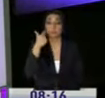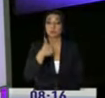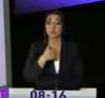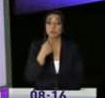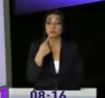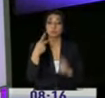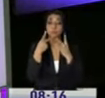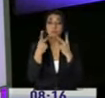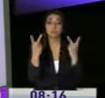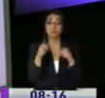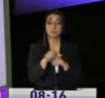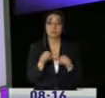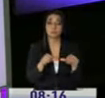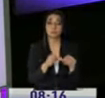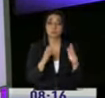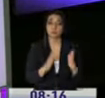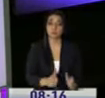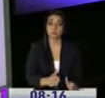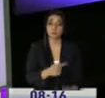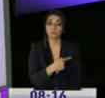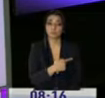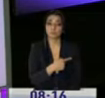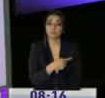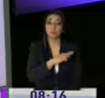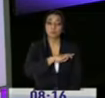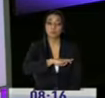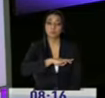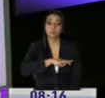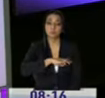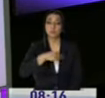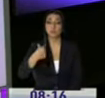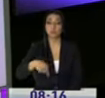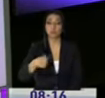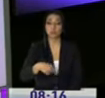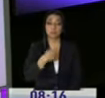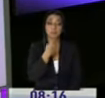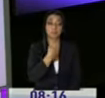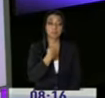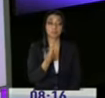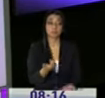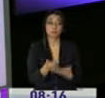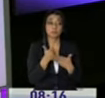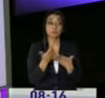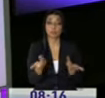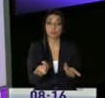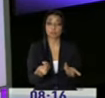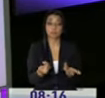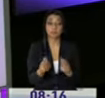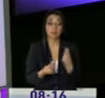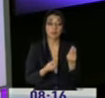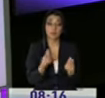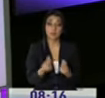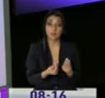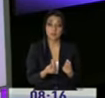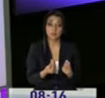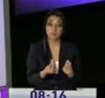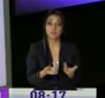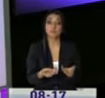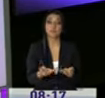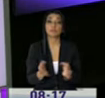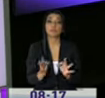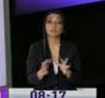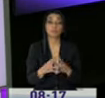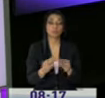públicamente, que el zonal de Quitumbe nos diga cómo van a ayudar, de qué manera van a actuar y de qué forma van